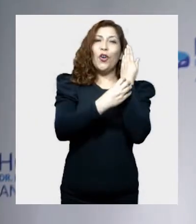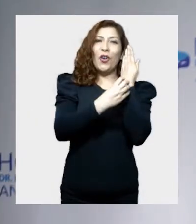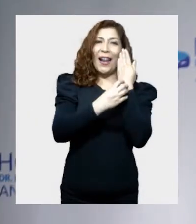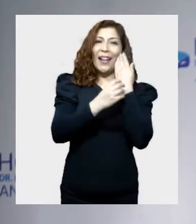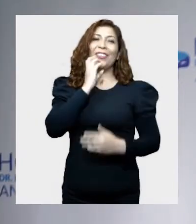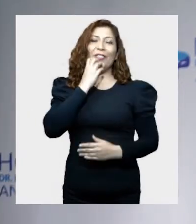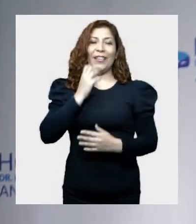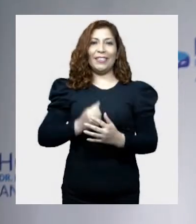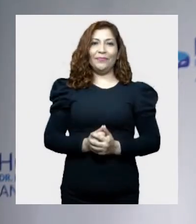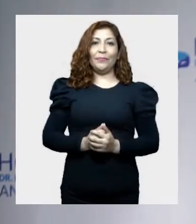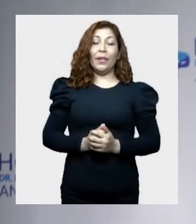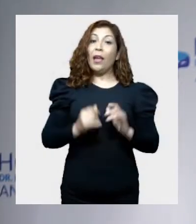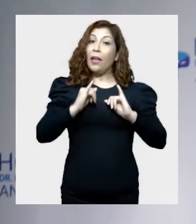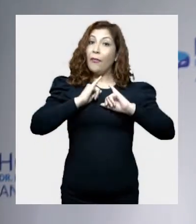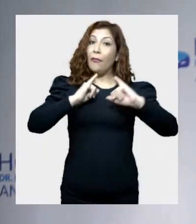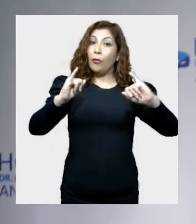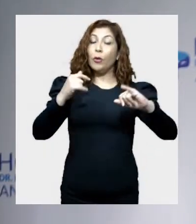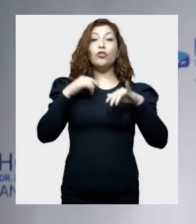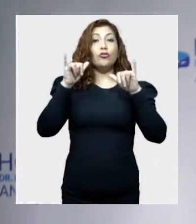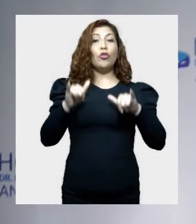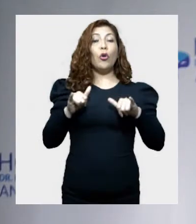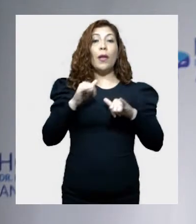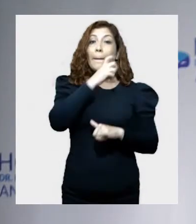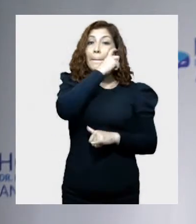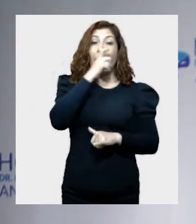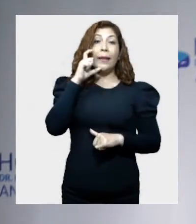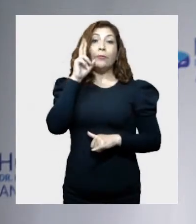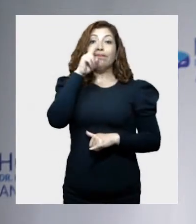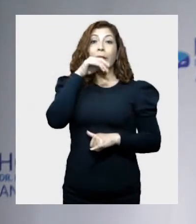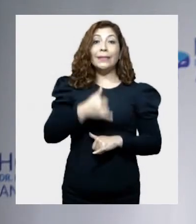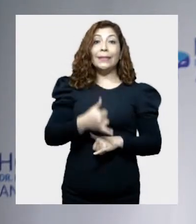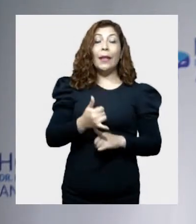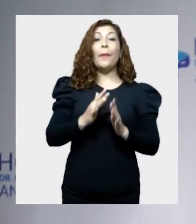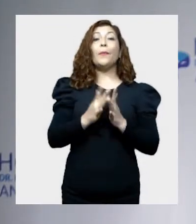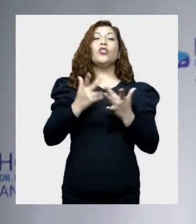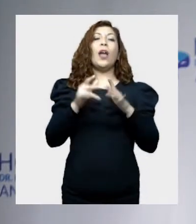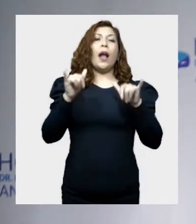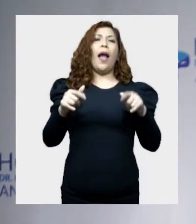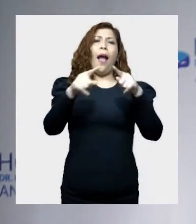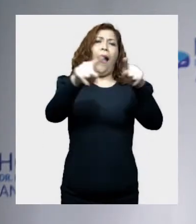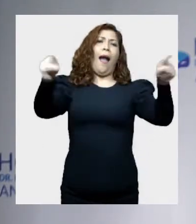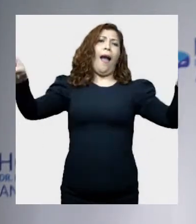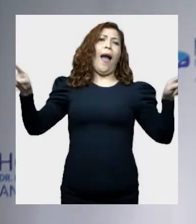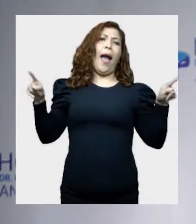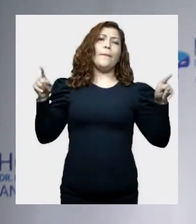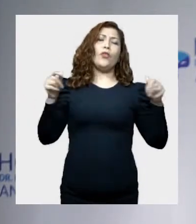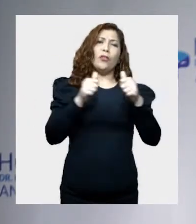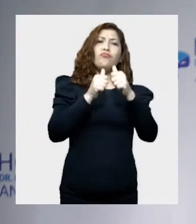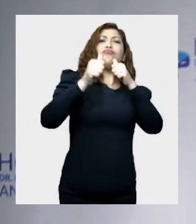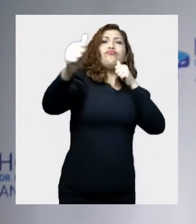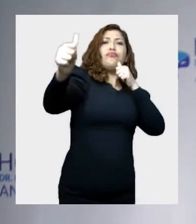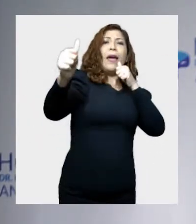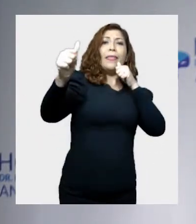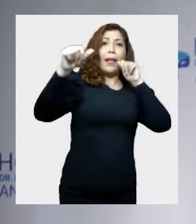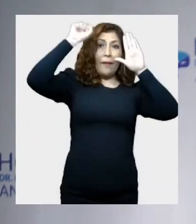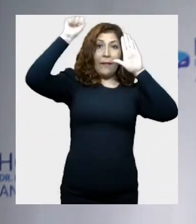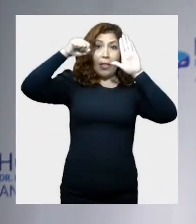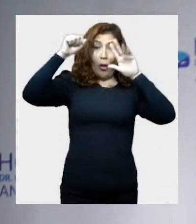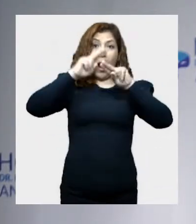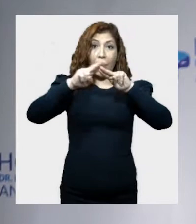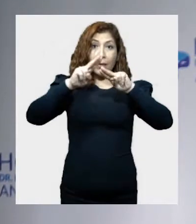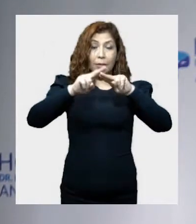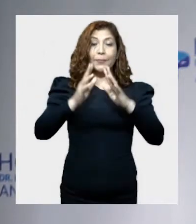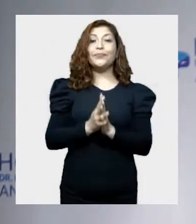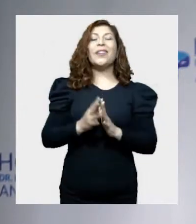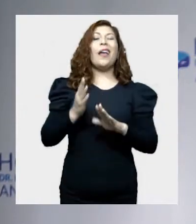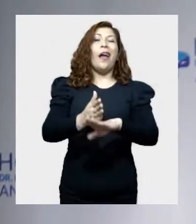Guzmán. Les informo que me encuentro sin mascarilla porque estoy solo en un espacio amplio y con suficiente distanciamiento físico del camarógrafo.